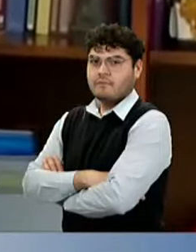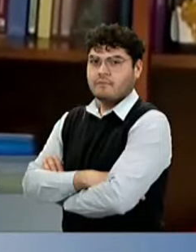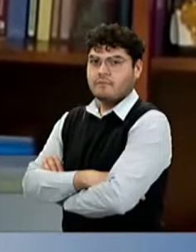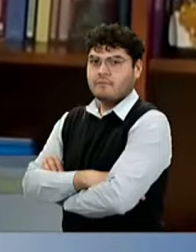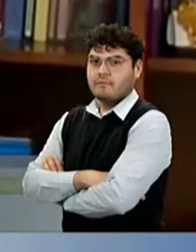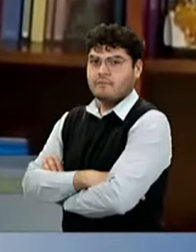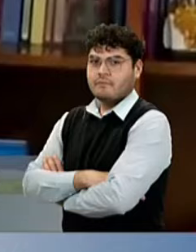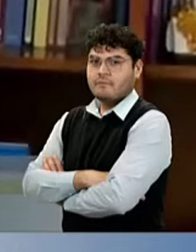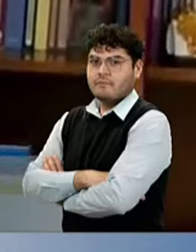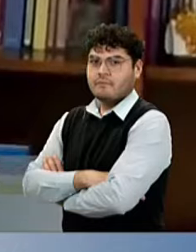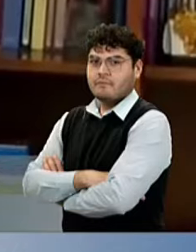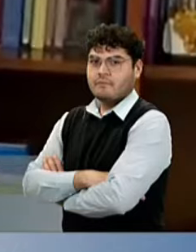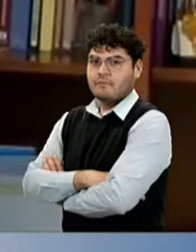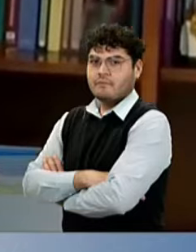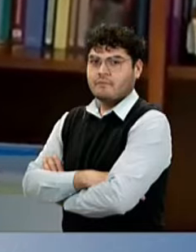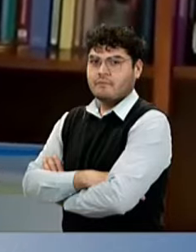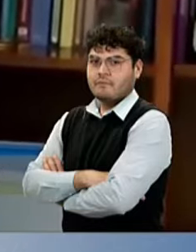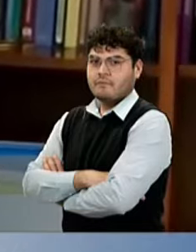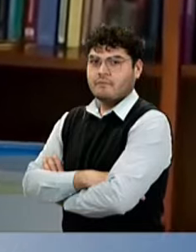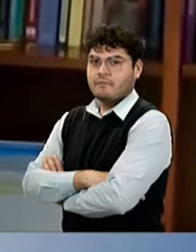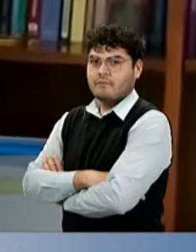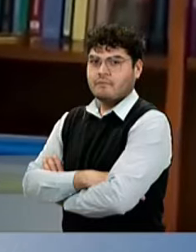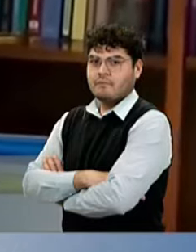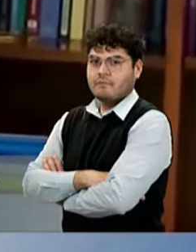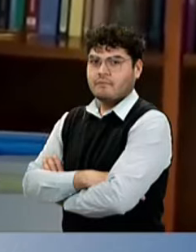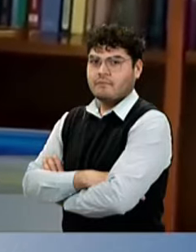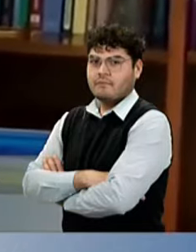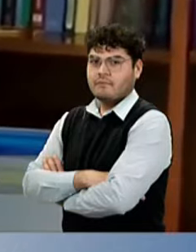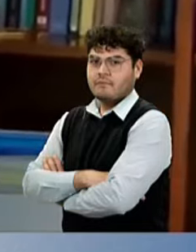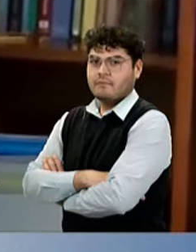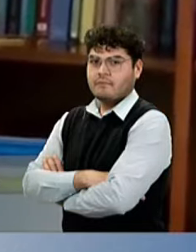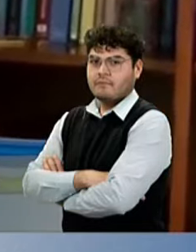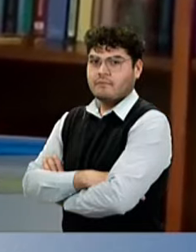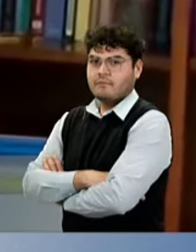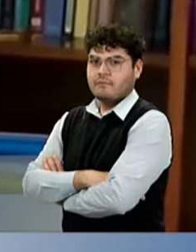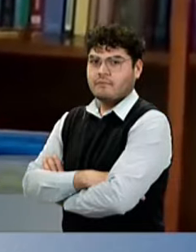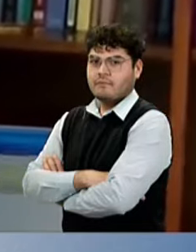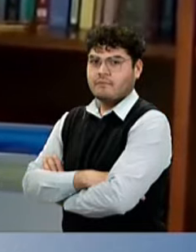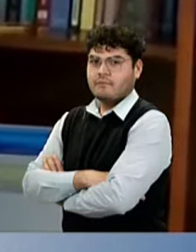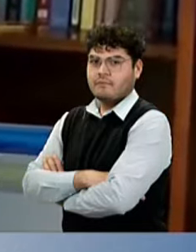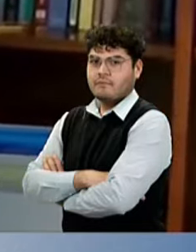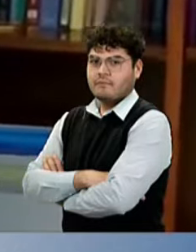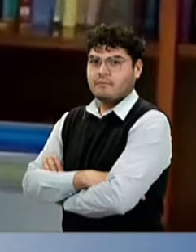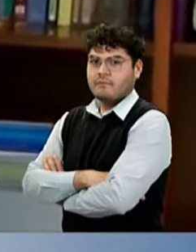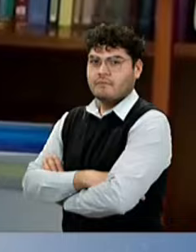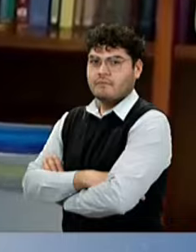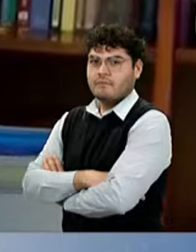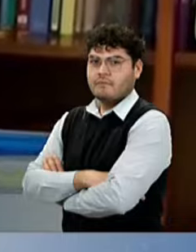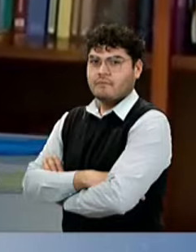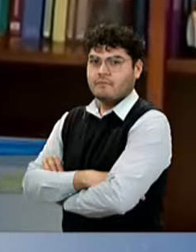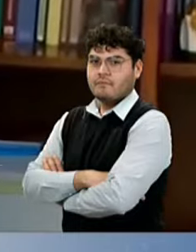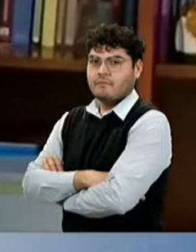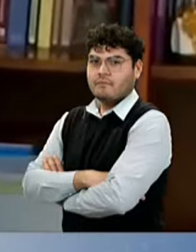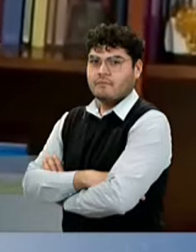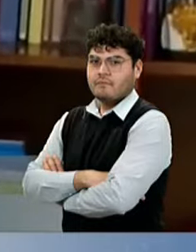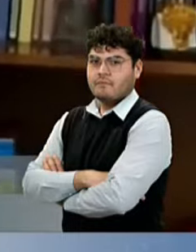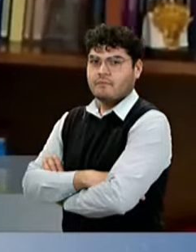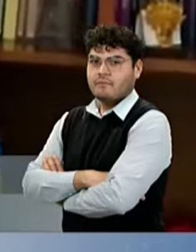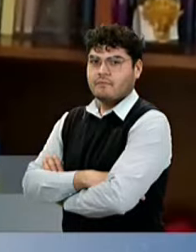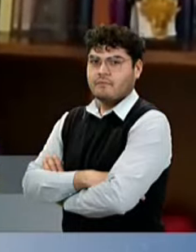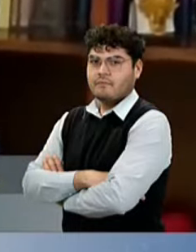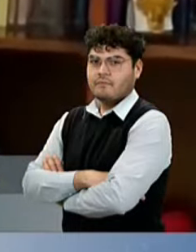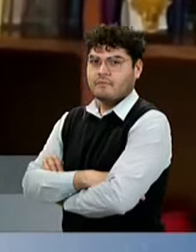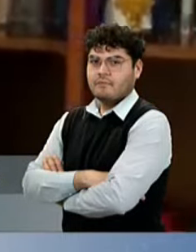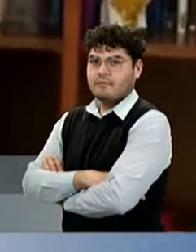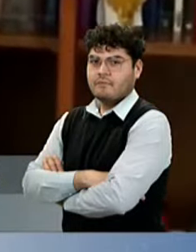falso y estafa, representado por el abogado Andrés Figueroa. Entonces, esta sería la primera querella que viene desde